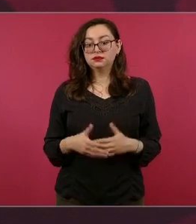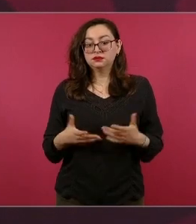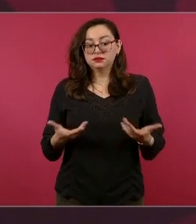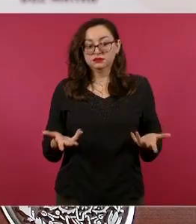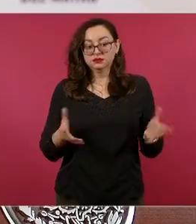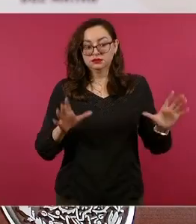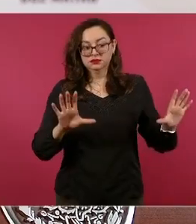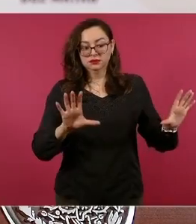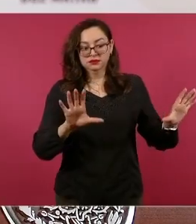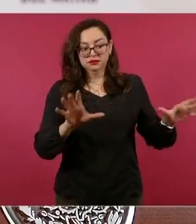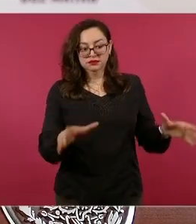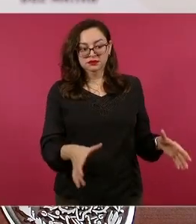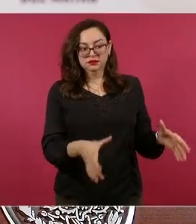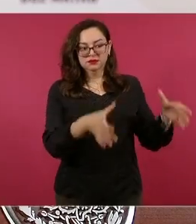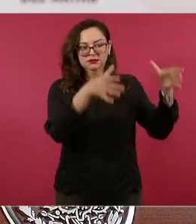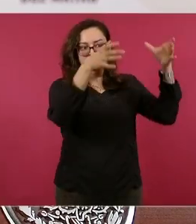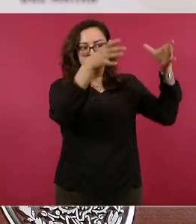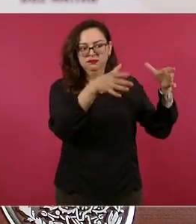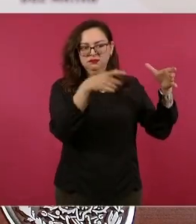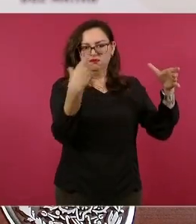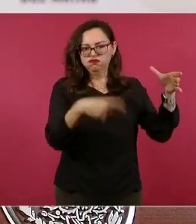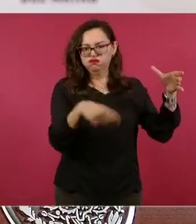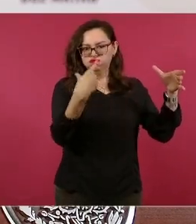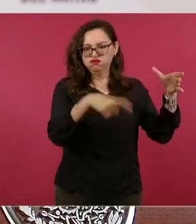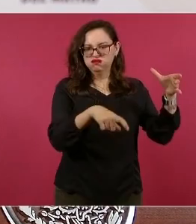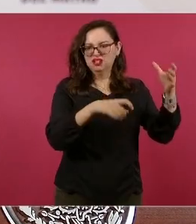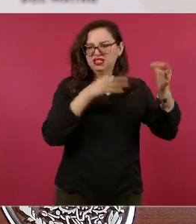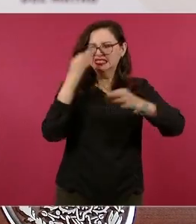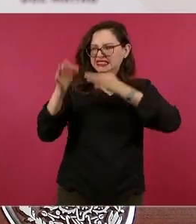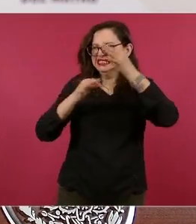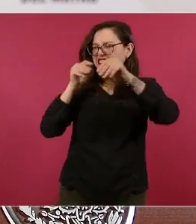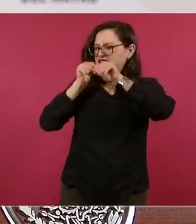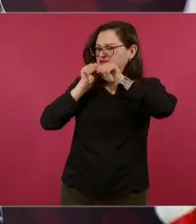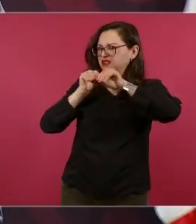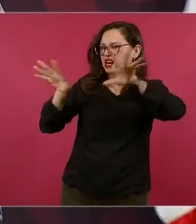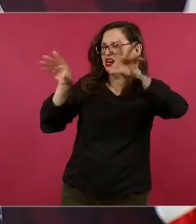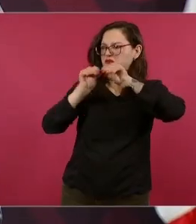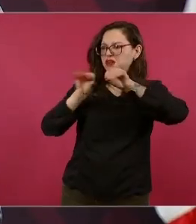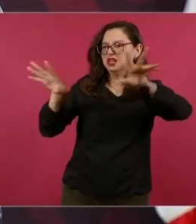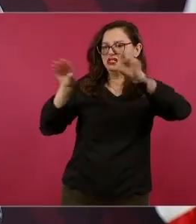oligarquía en la ciudad. Se han logrado avances.